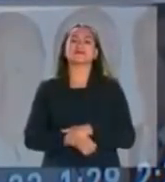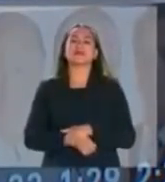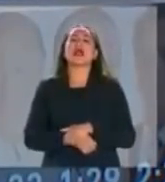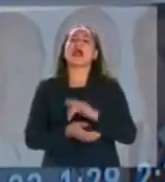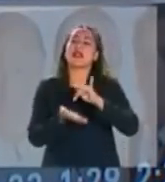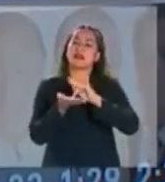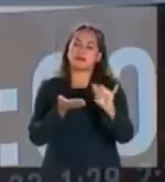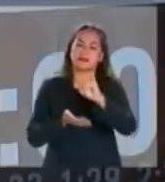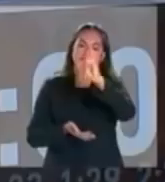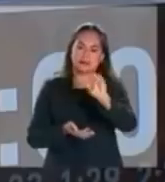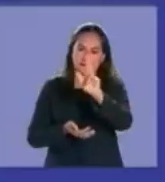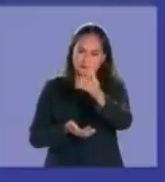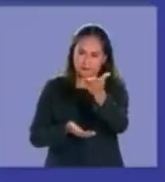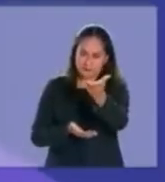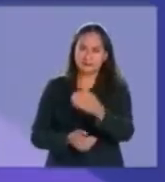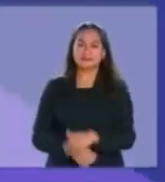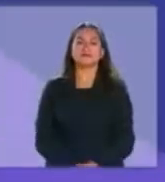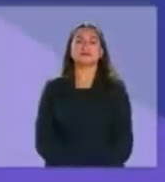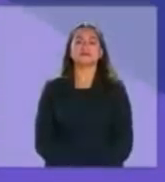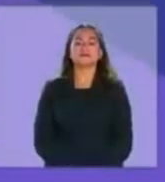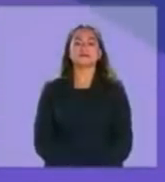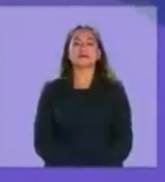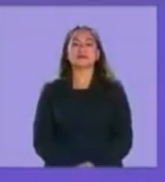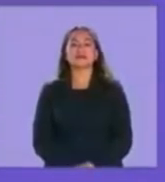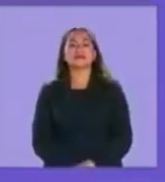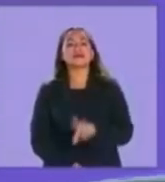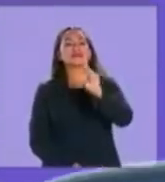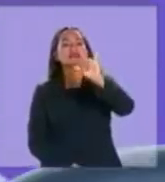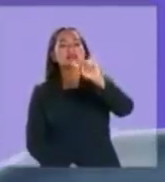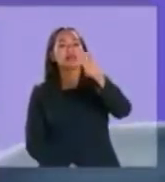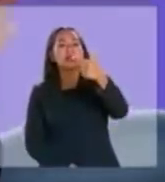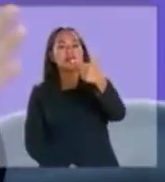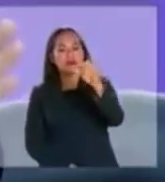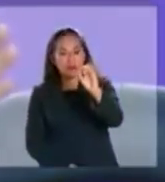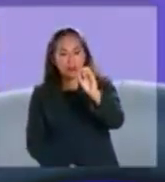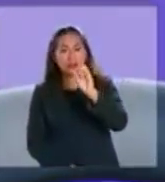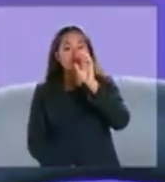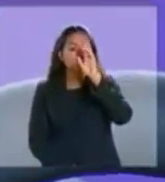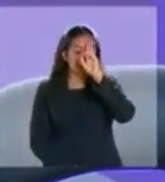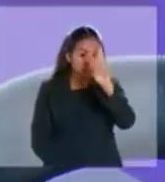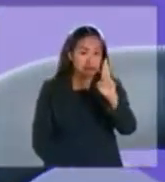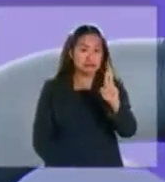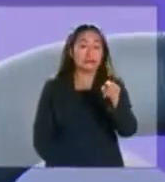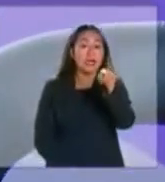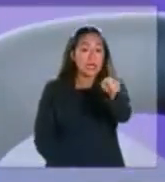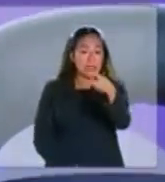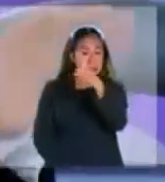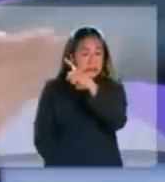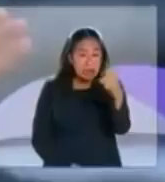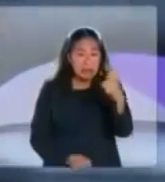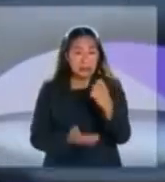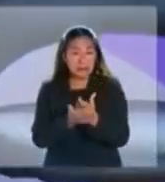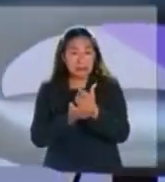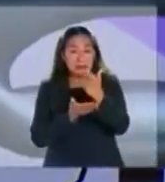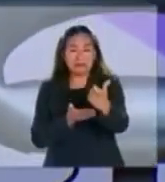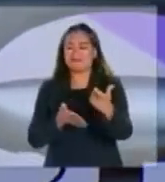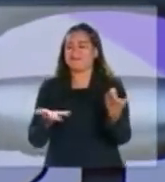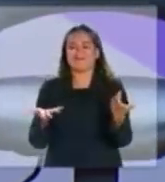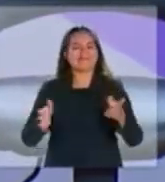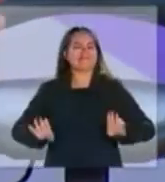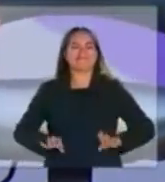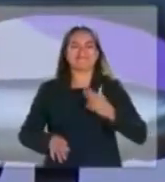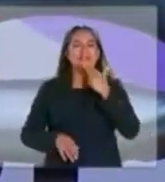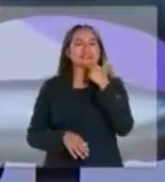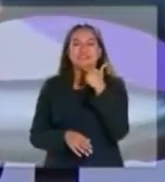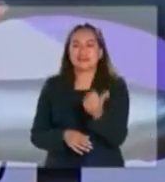bien llegó lo que dice a nadie tiempo las no las es nadie en este país con 100 pesos